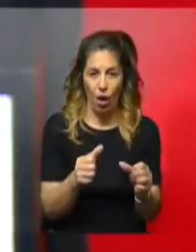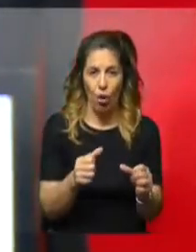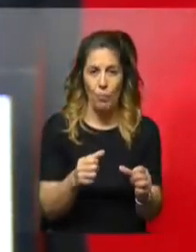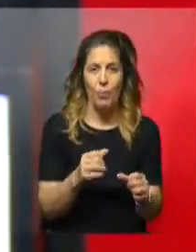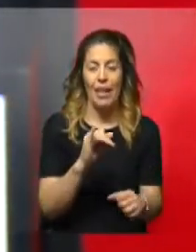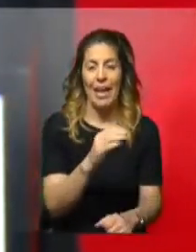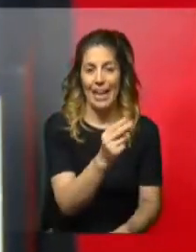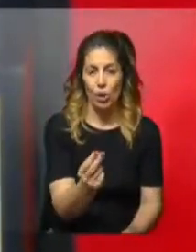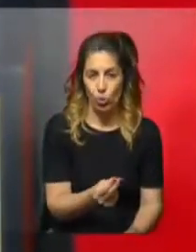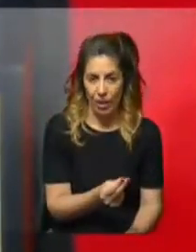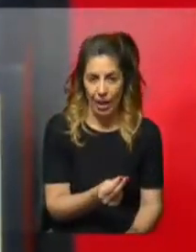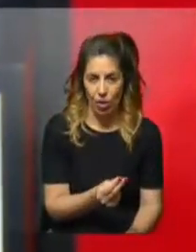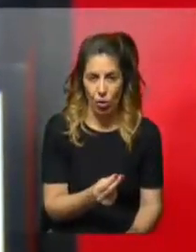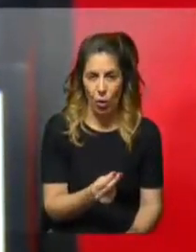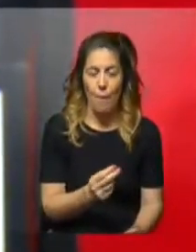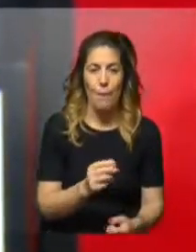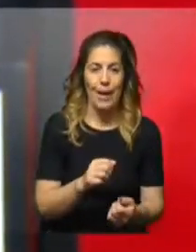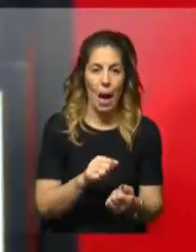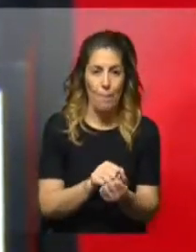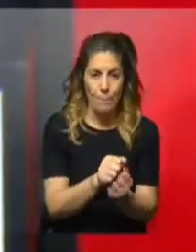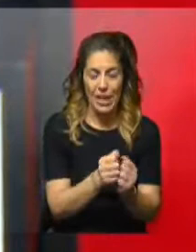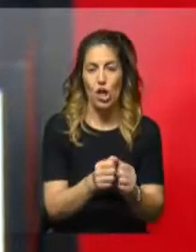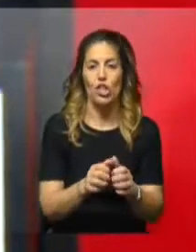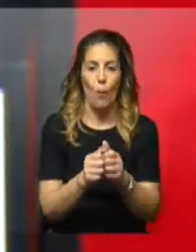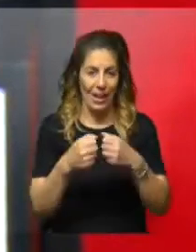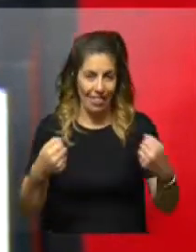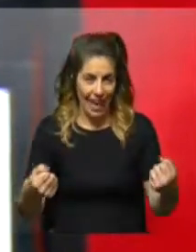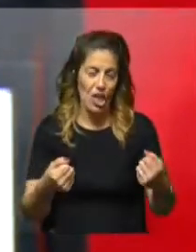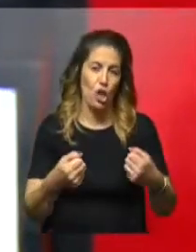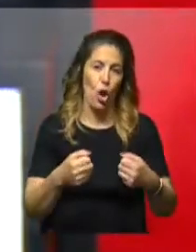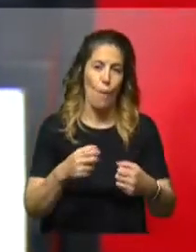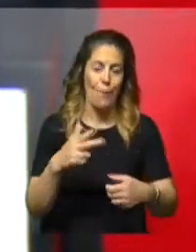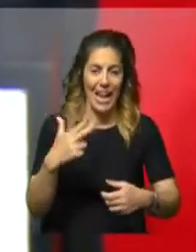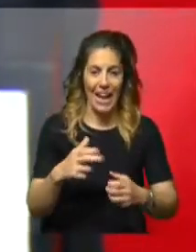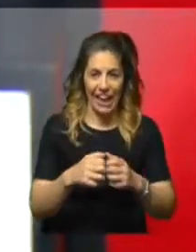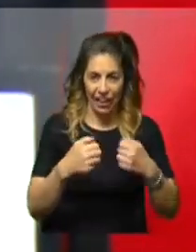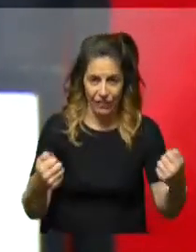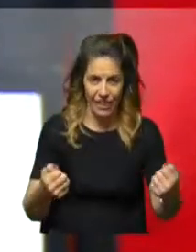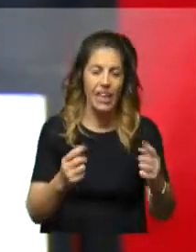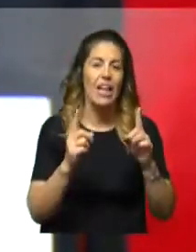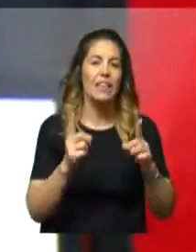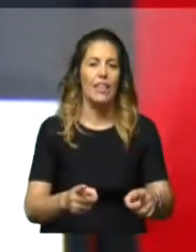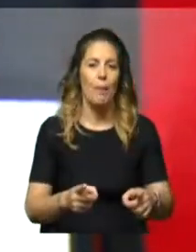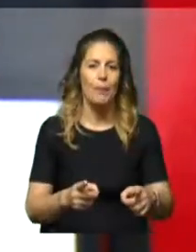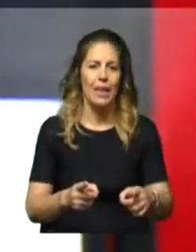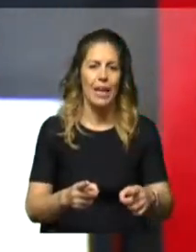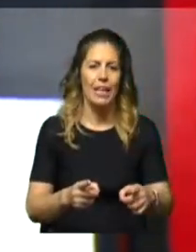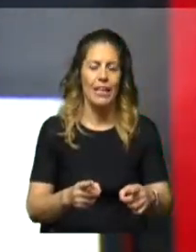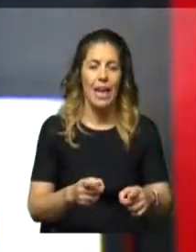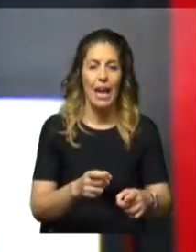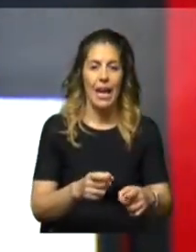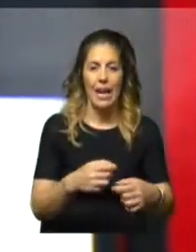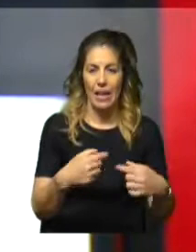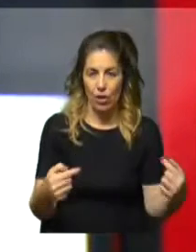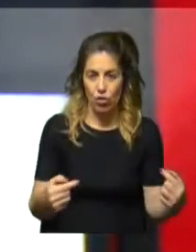editorialmente para periódicos para diario para revistas y también trabajo en una obra en este introspectiva y personal por lo